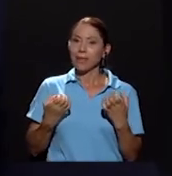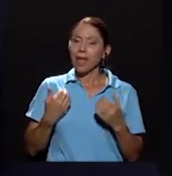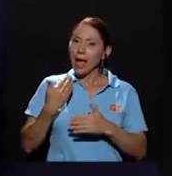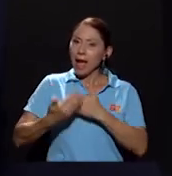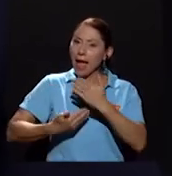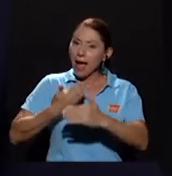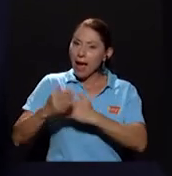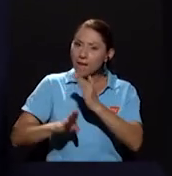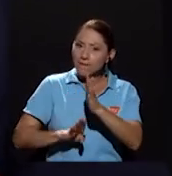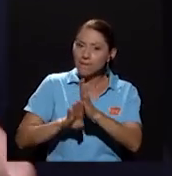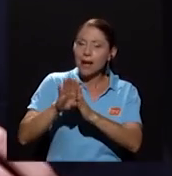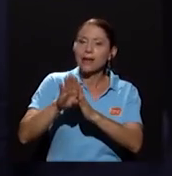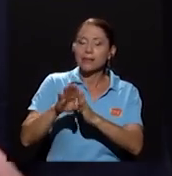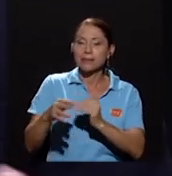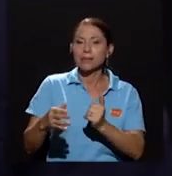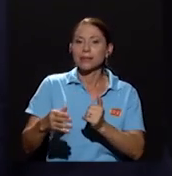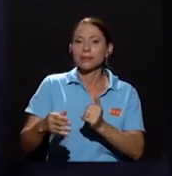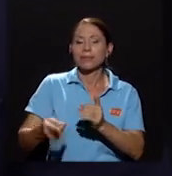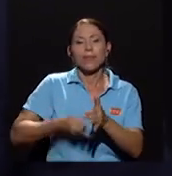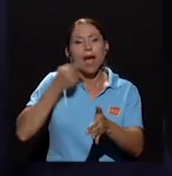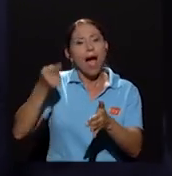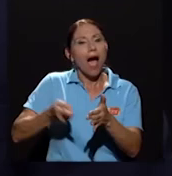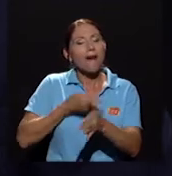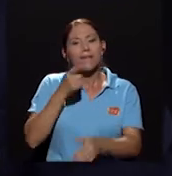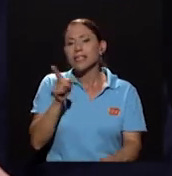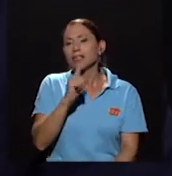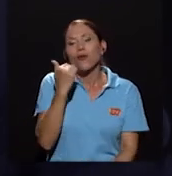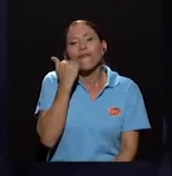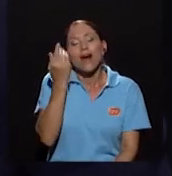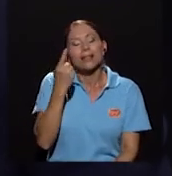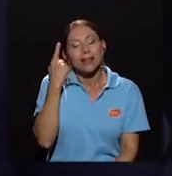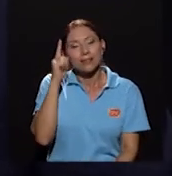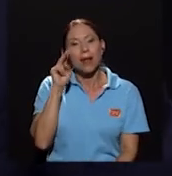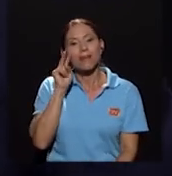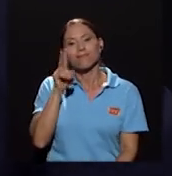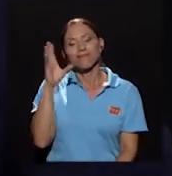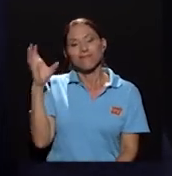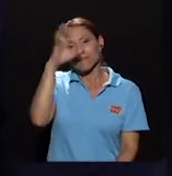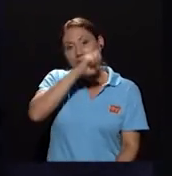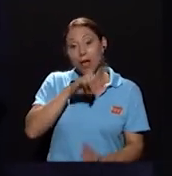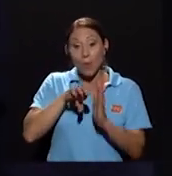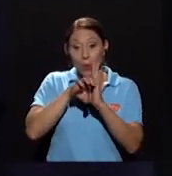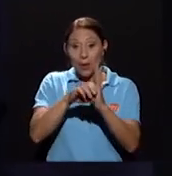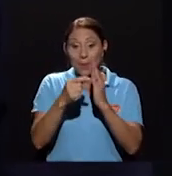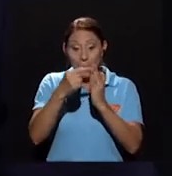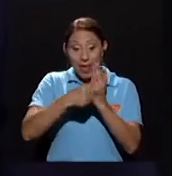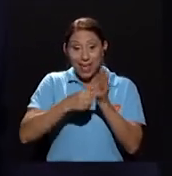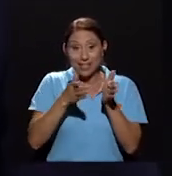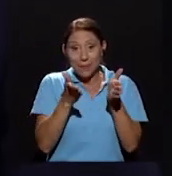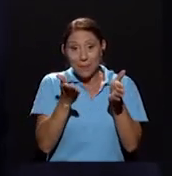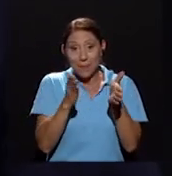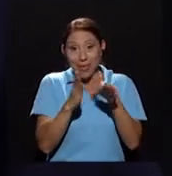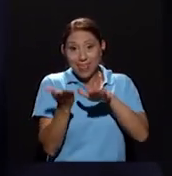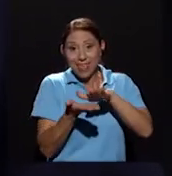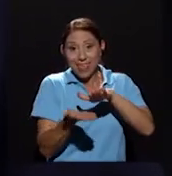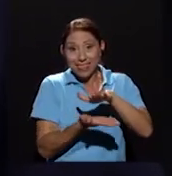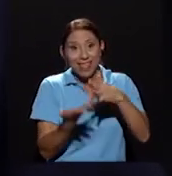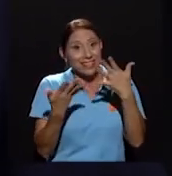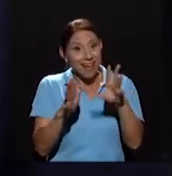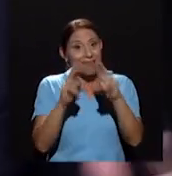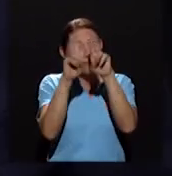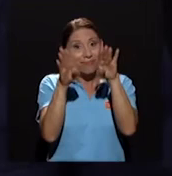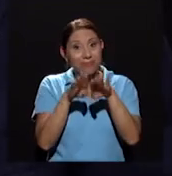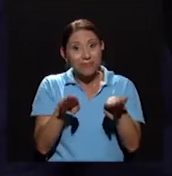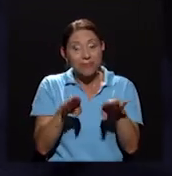a veces no tan fáciles de percibir como en el caso de la receta del expediente electrónico que se han venido dando en nuestro país